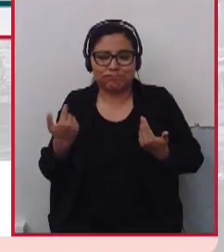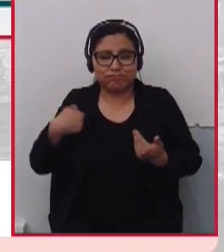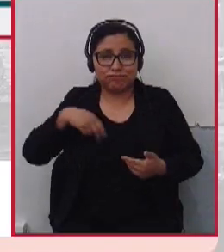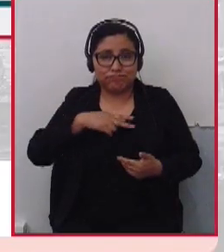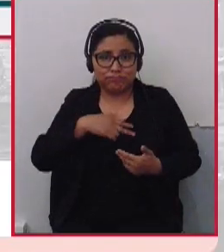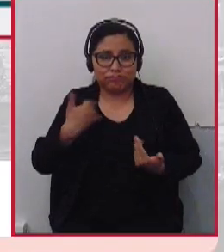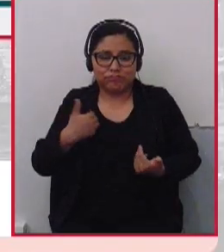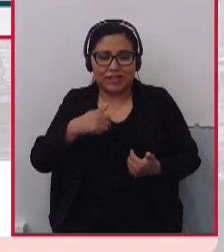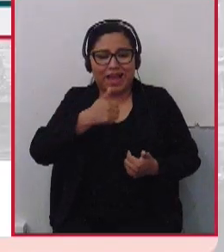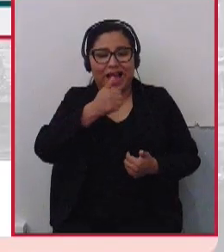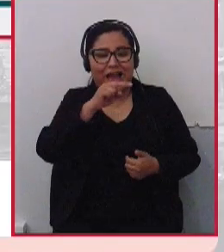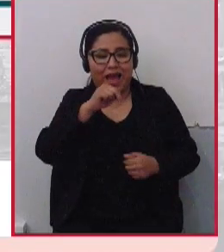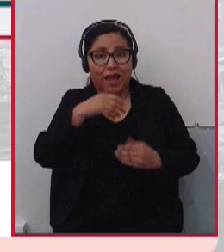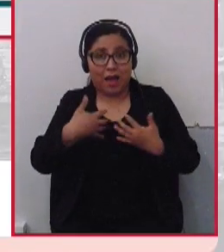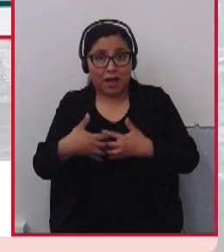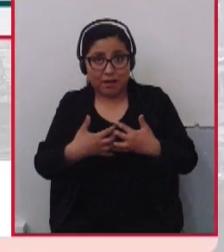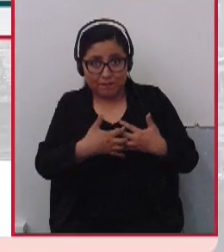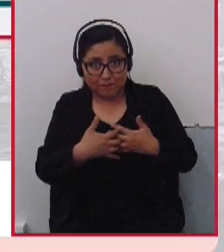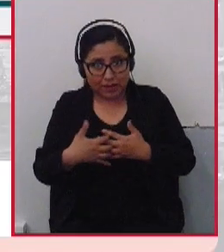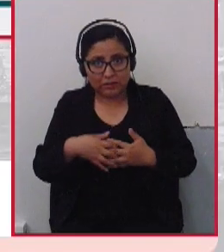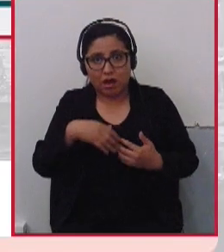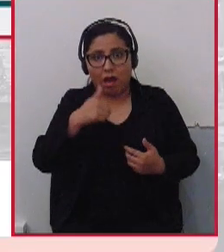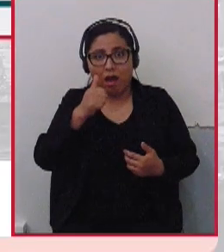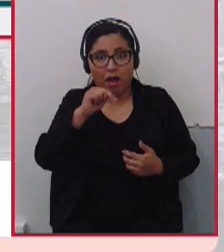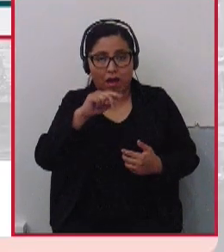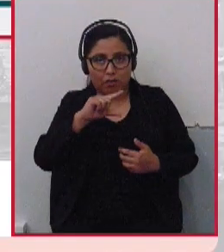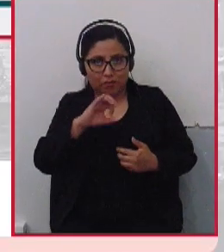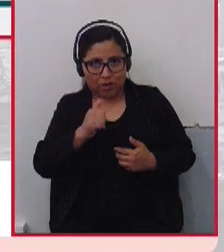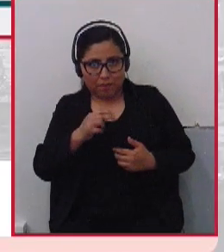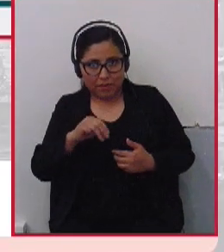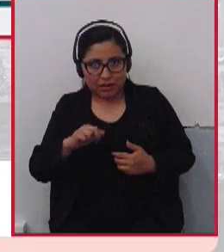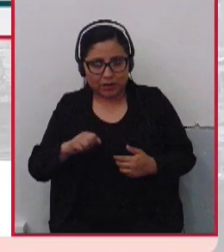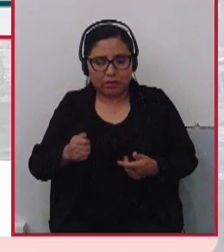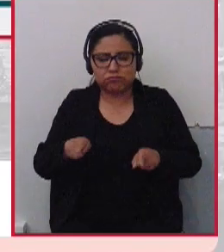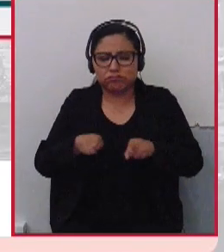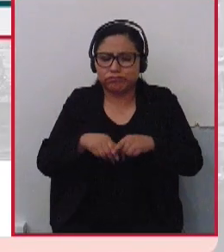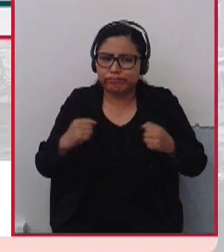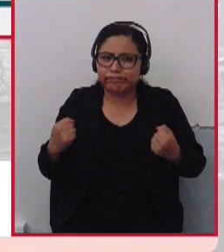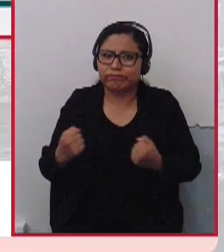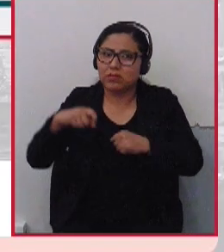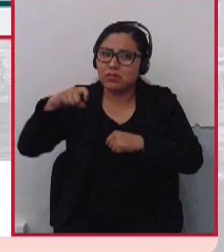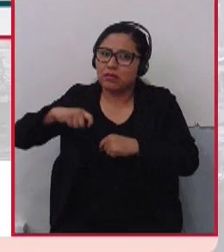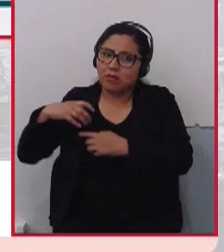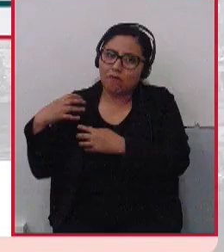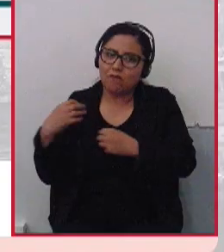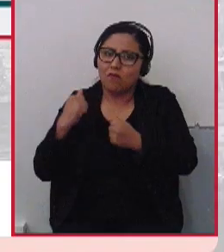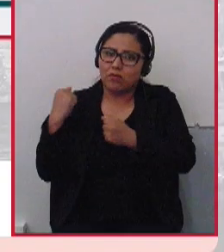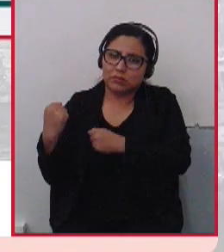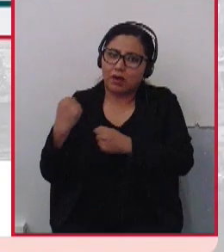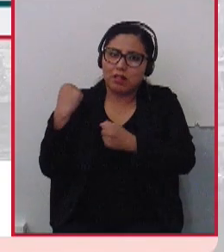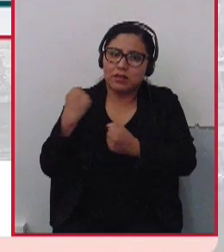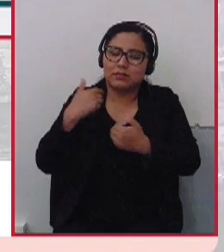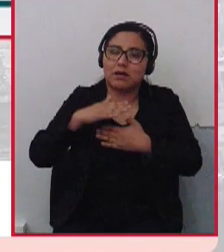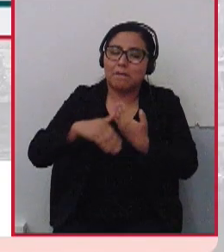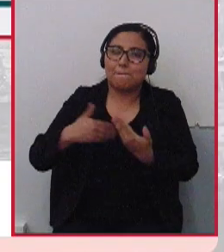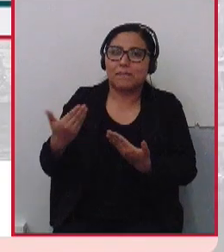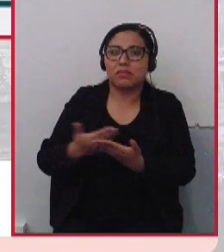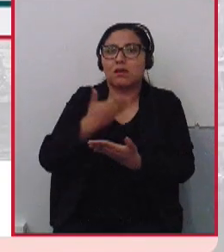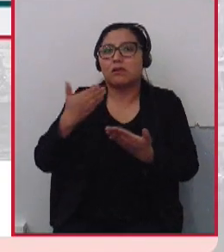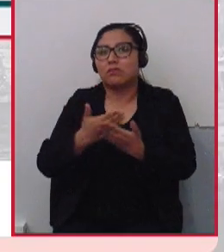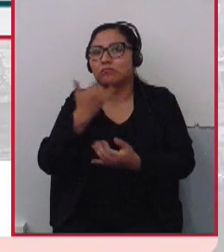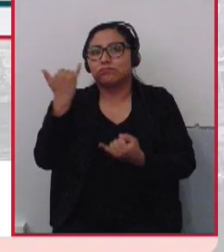como Anglo American estamos avanzando y necesitamos seguir fortaleciéndonos en este camino de la innovación.